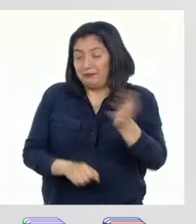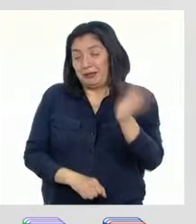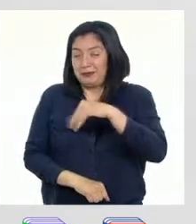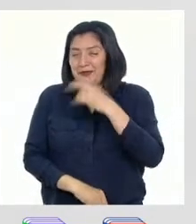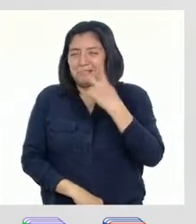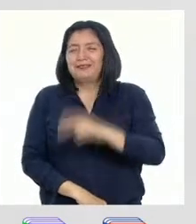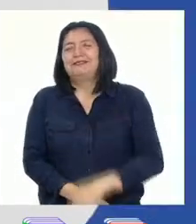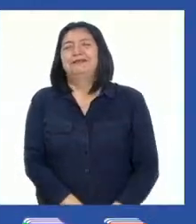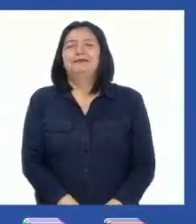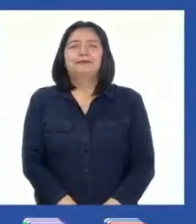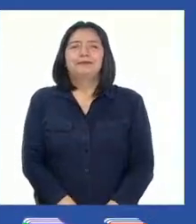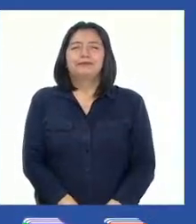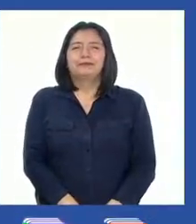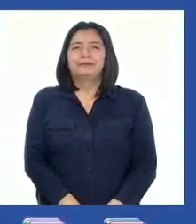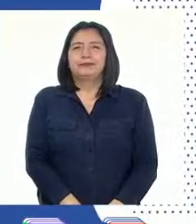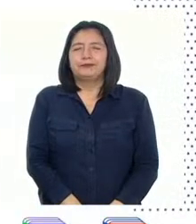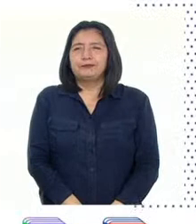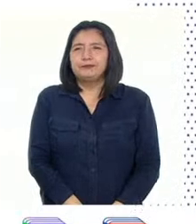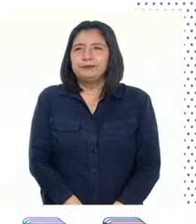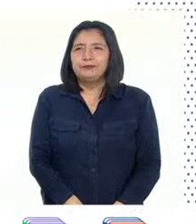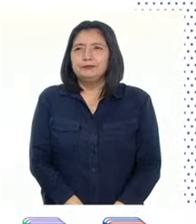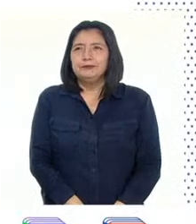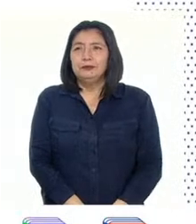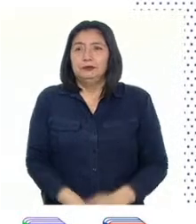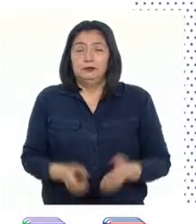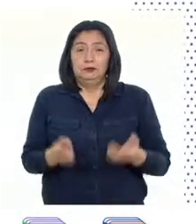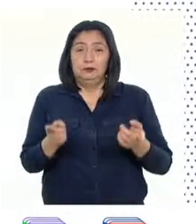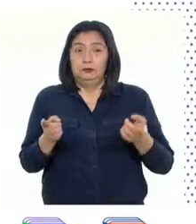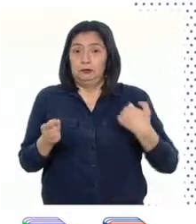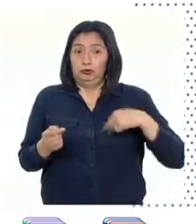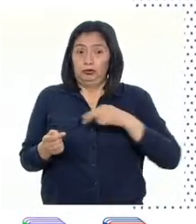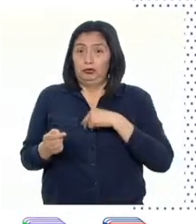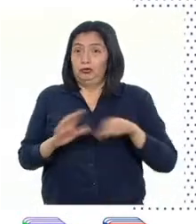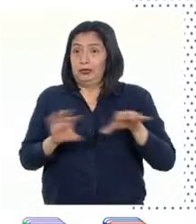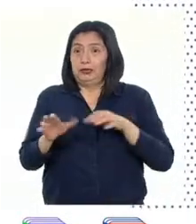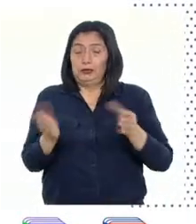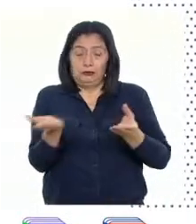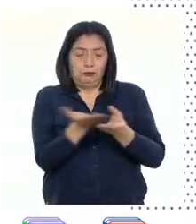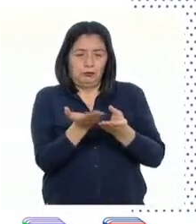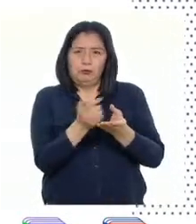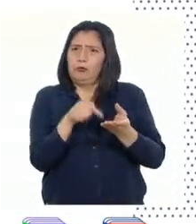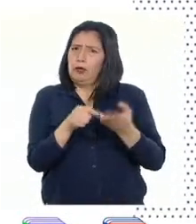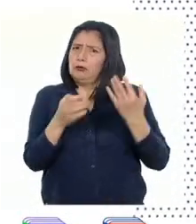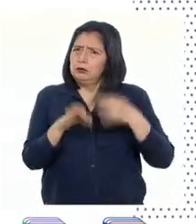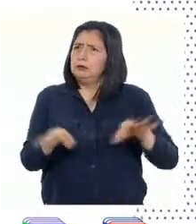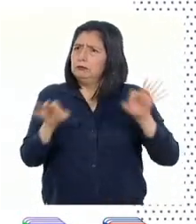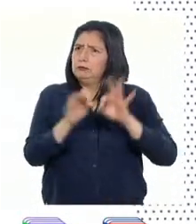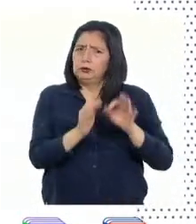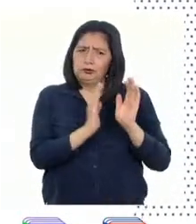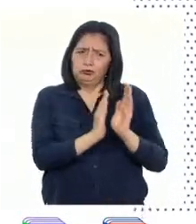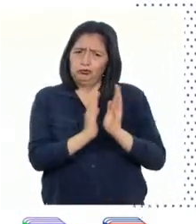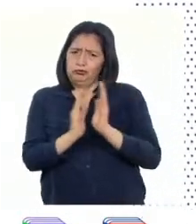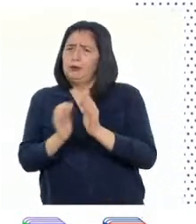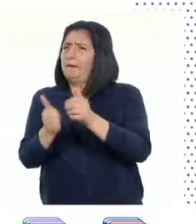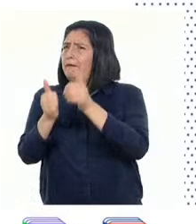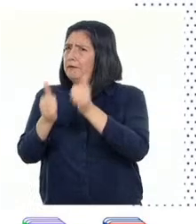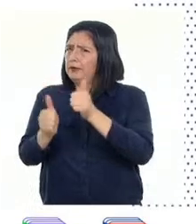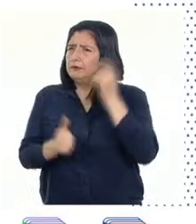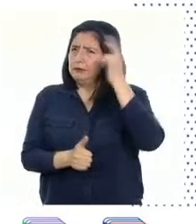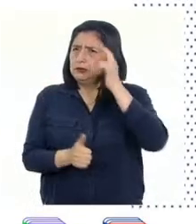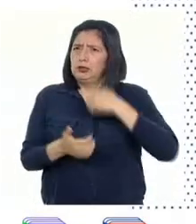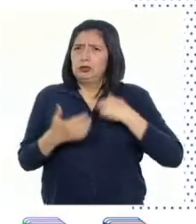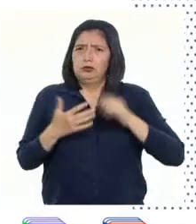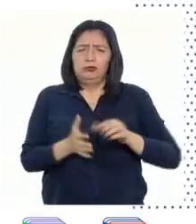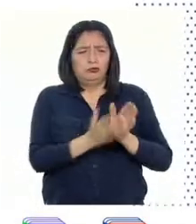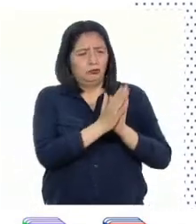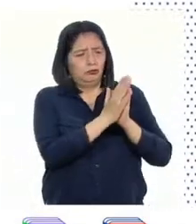Bueno, vamos a verlos. Cuando trabajamos los portafolios, vimos lo importante que es organizarlos bien. Por eso,